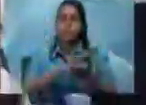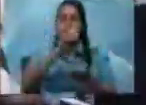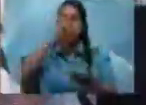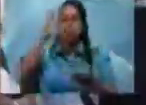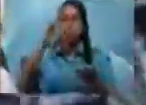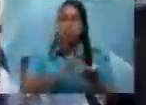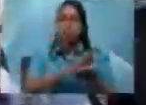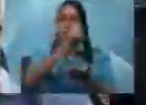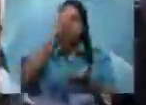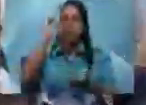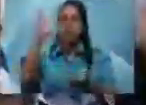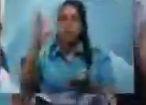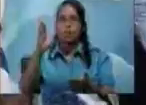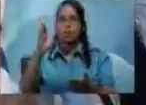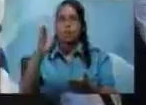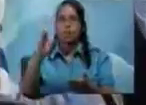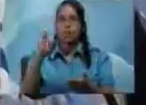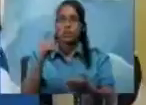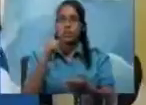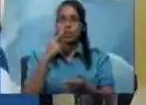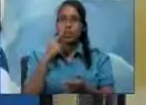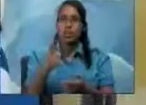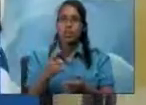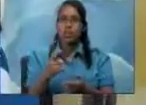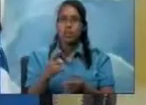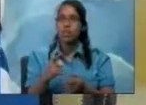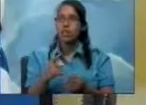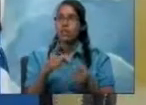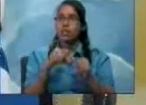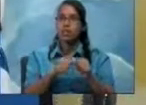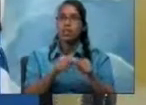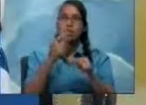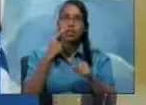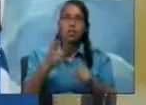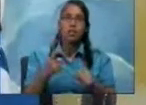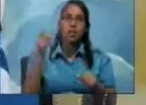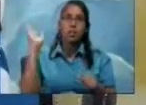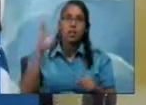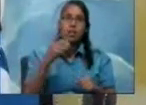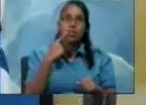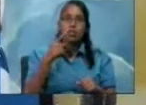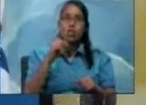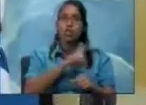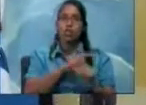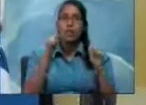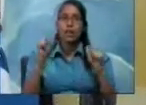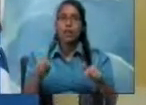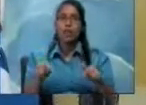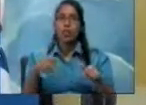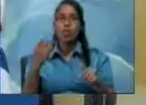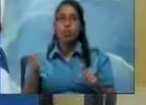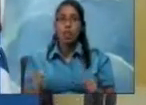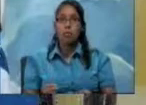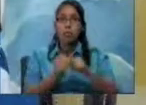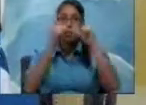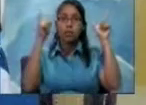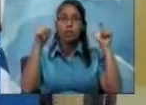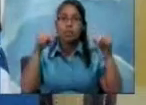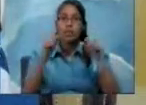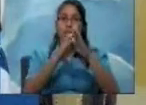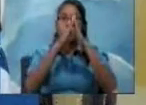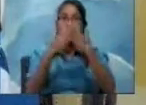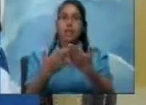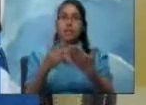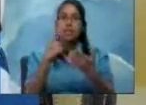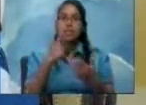Oiga termino termino diciéndole esto termino diciéndole esto que me impresión esta palabra dice